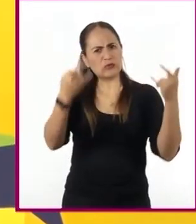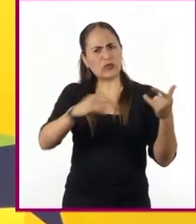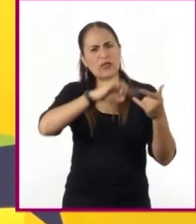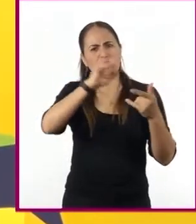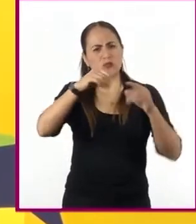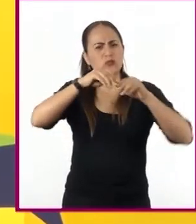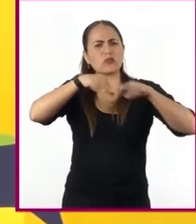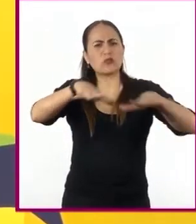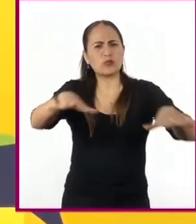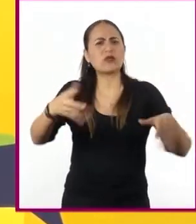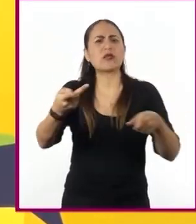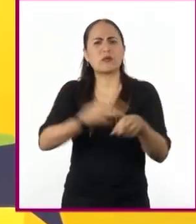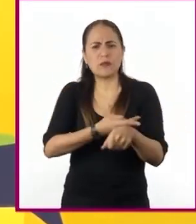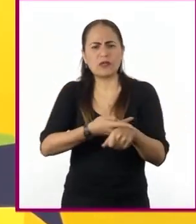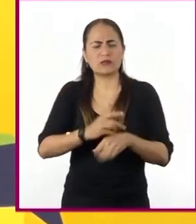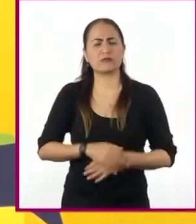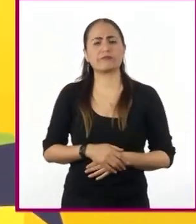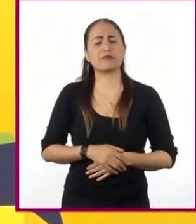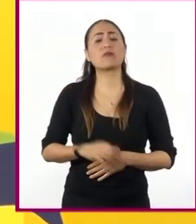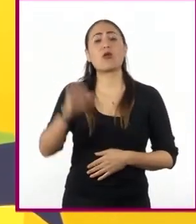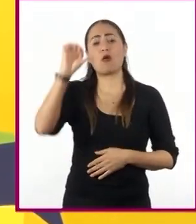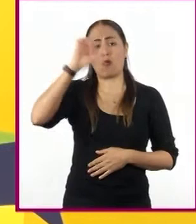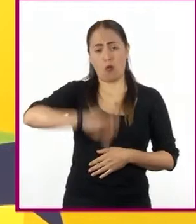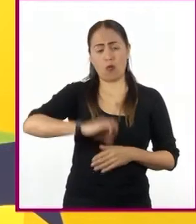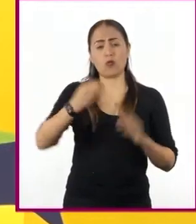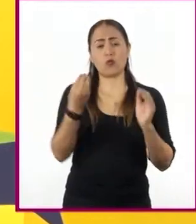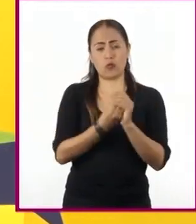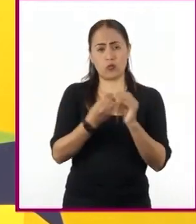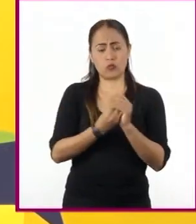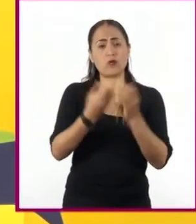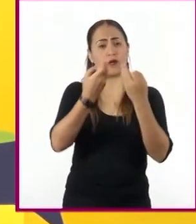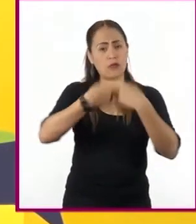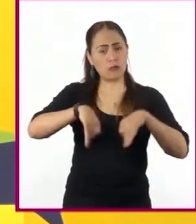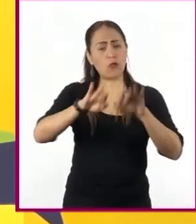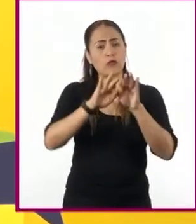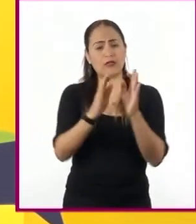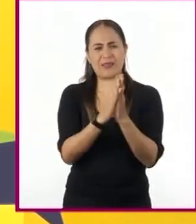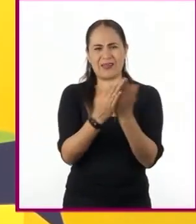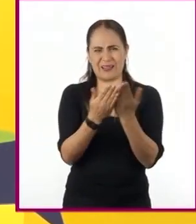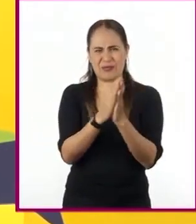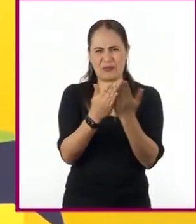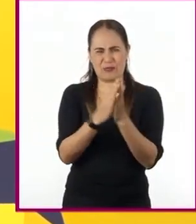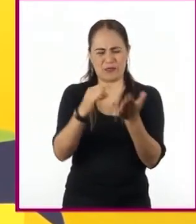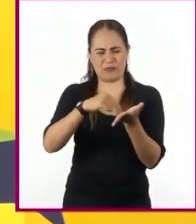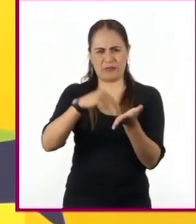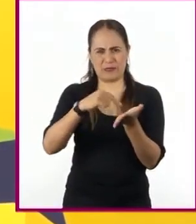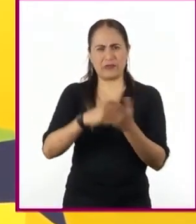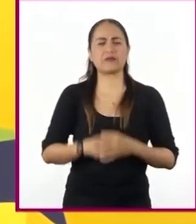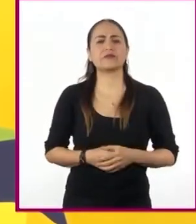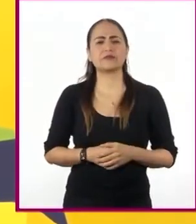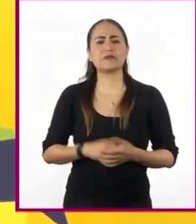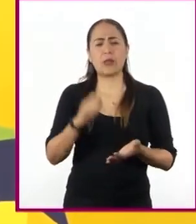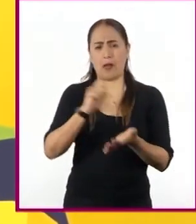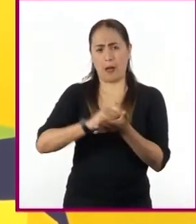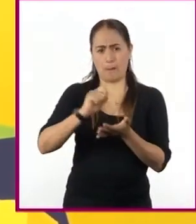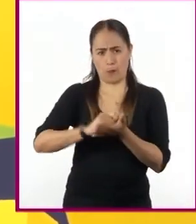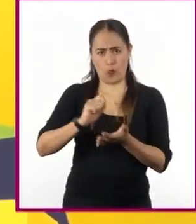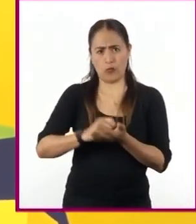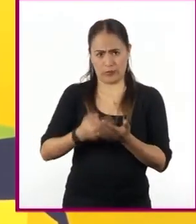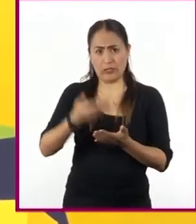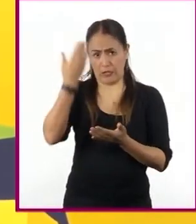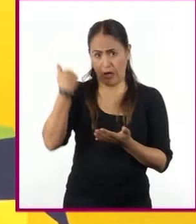cotidiana. Para esta sesión es importante que tengan a la mano su libro de texto, las notas que hayan tomado, así